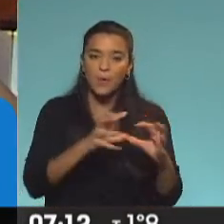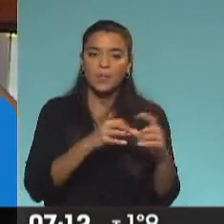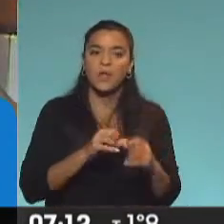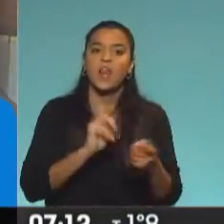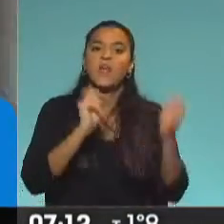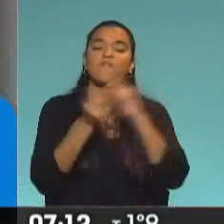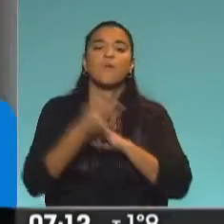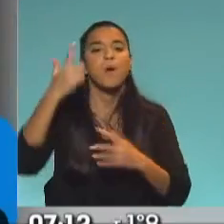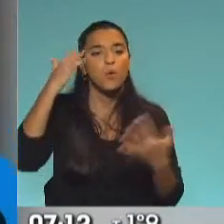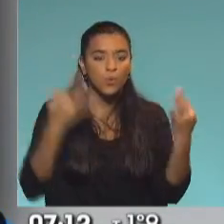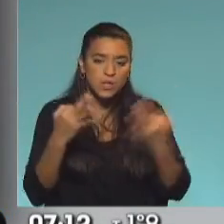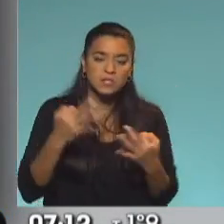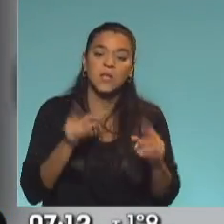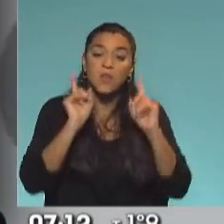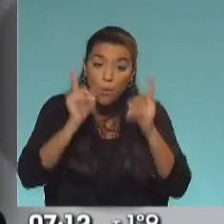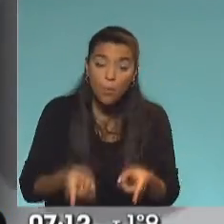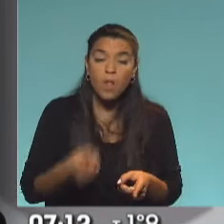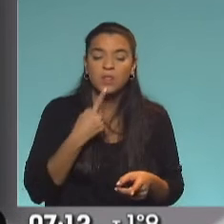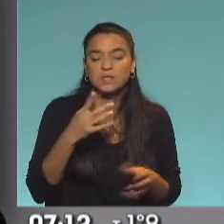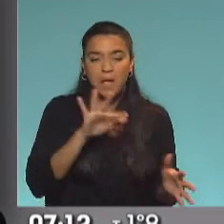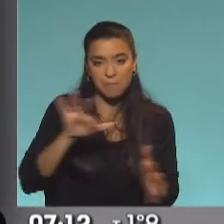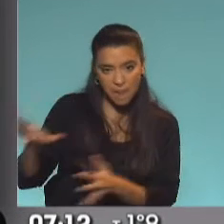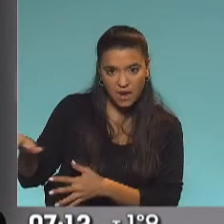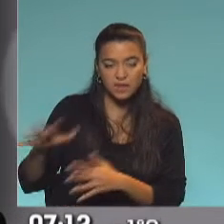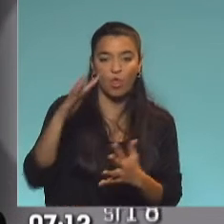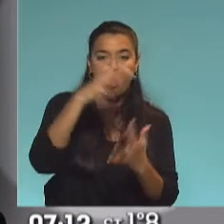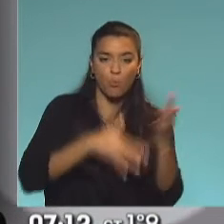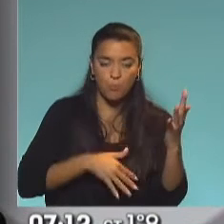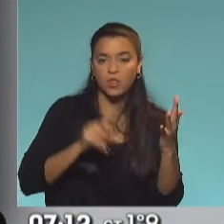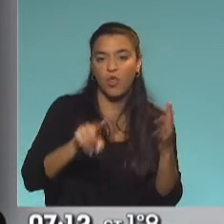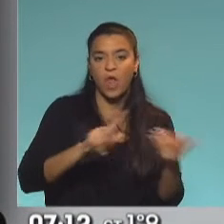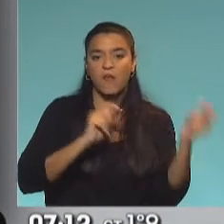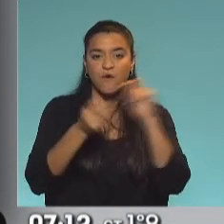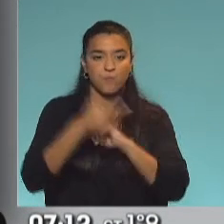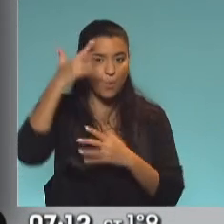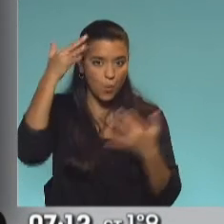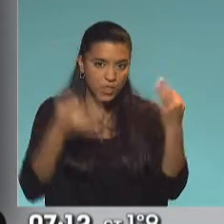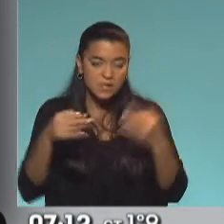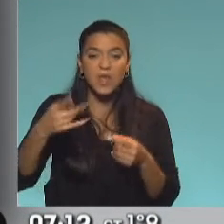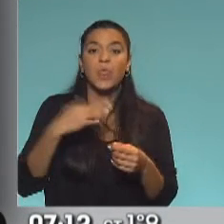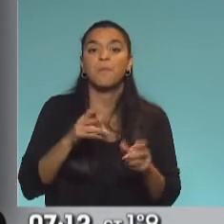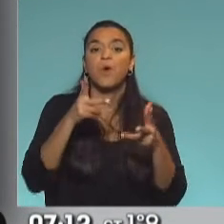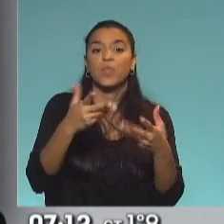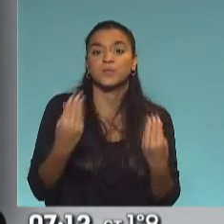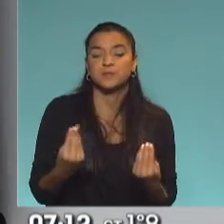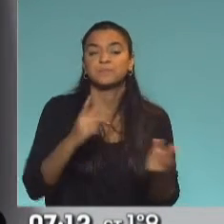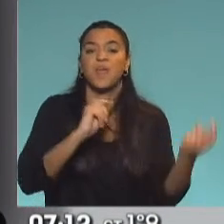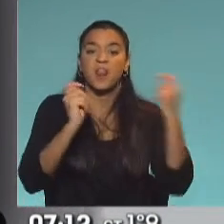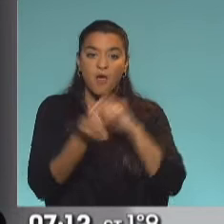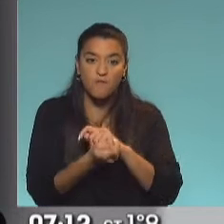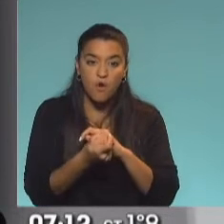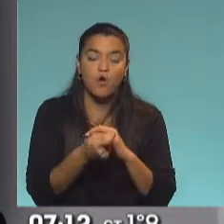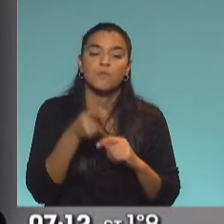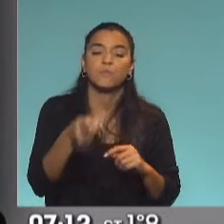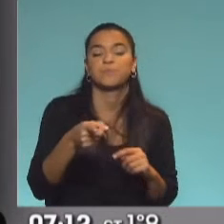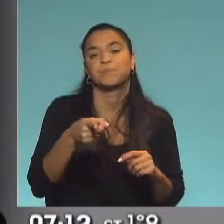reforma judicial. De todos modos, al margen del documento de la reforma judicial, hay que decir que esta reforma que plantea